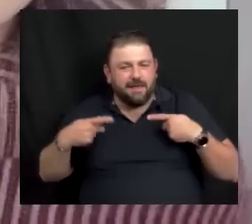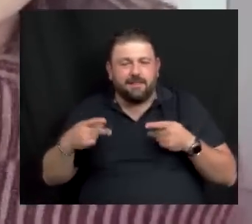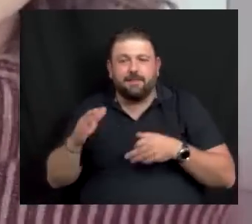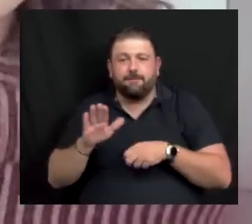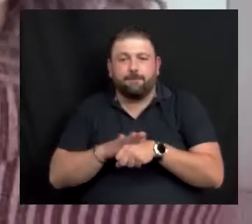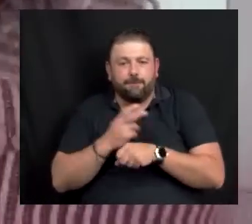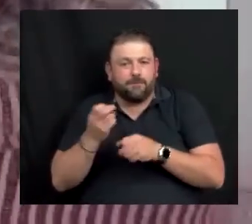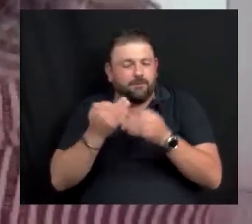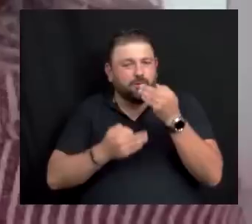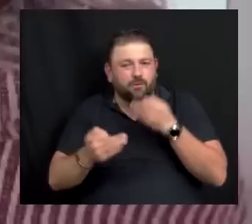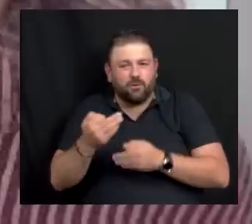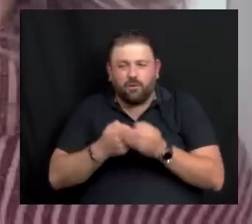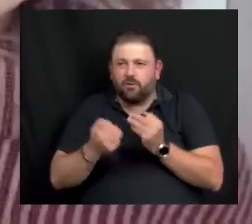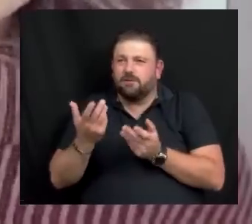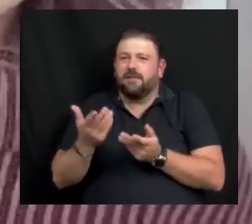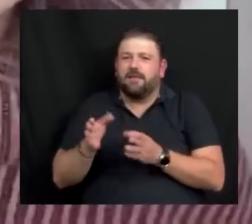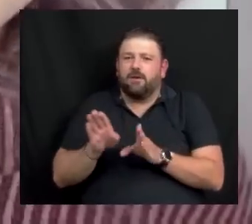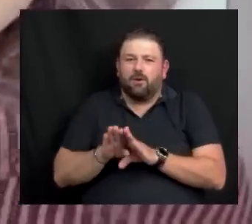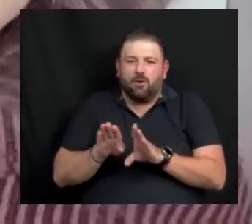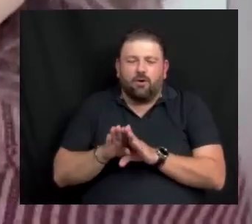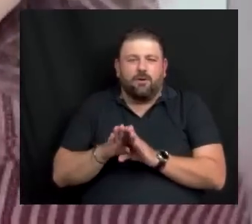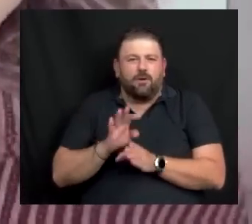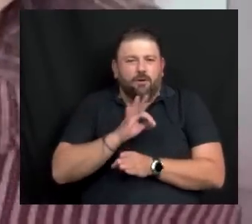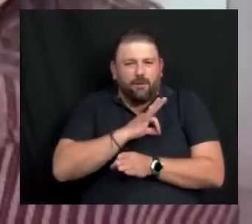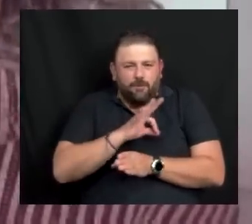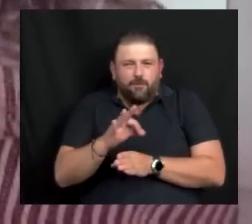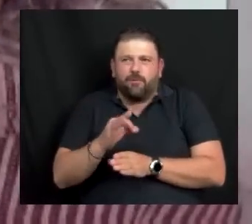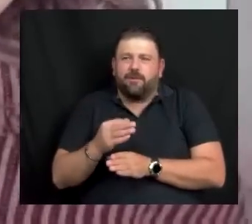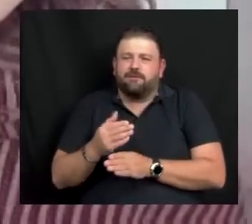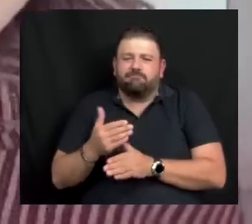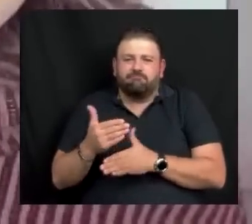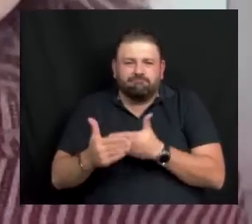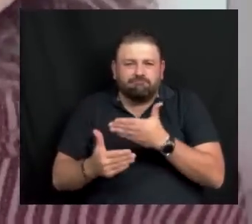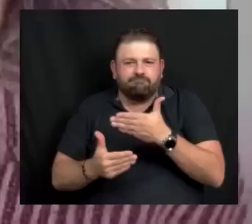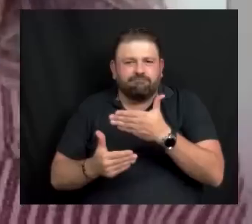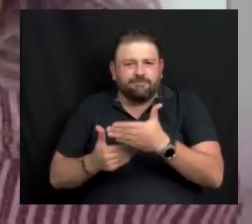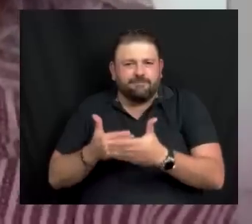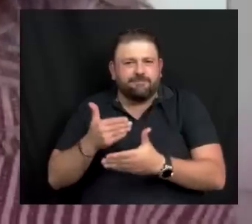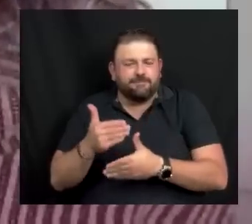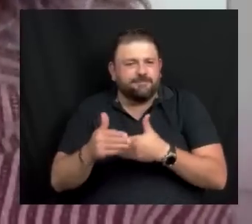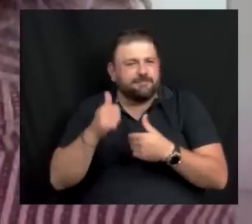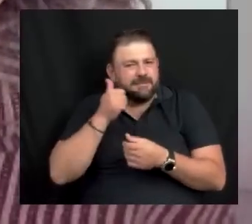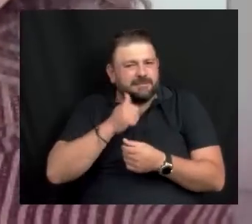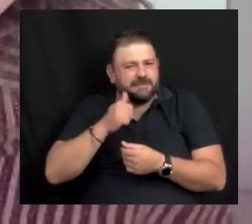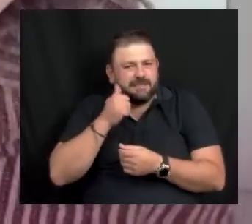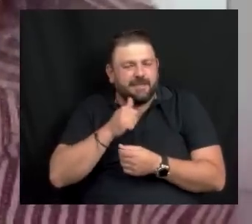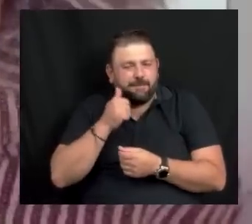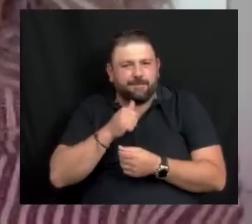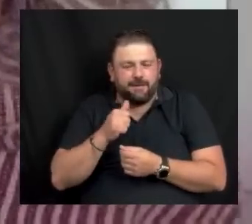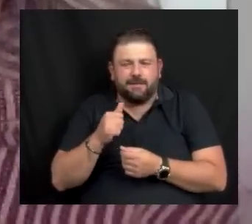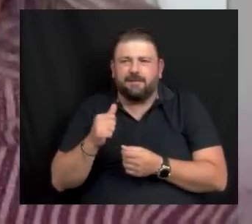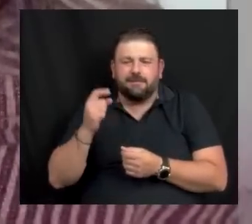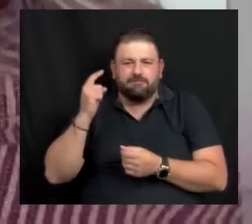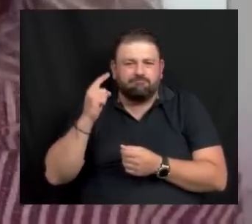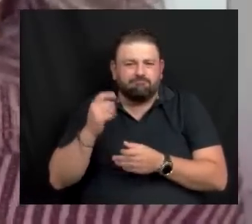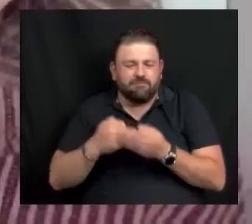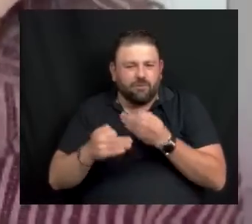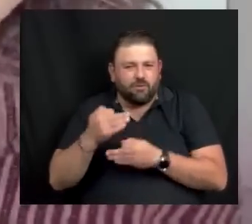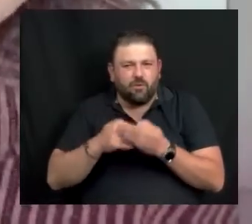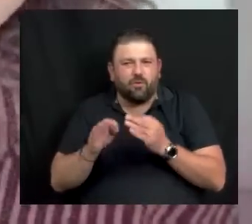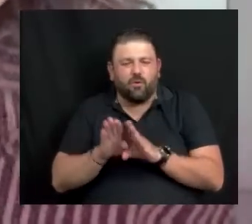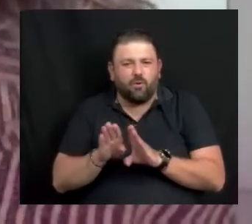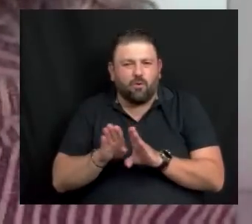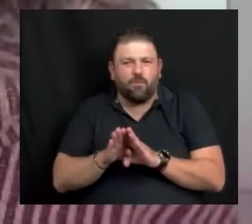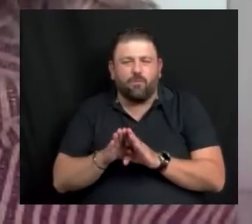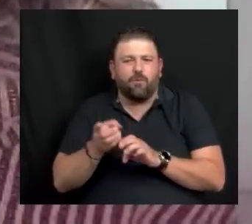las situaciones difíciles y encaminarme cada día a estar escuchando este tipo de noticias, este tipo